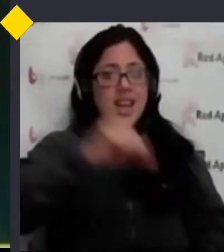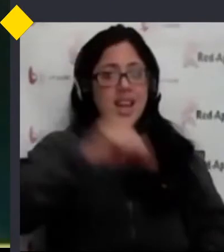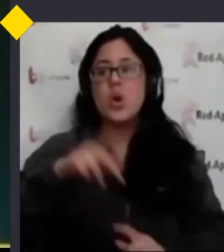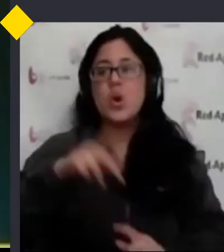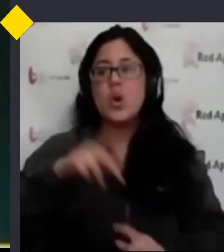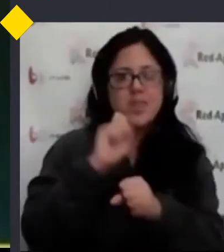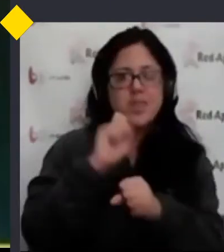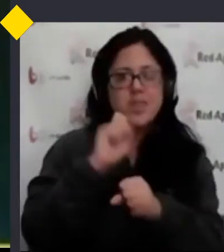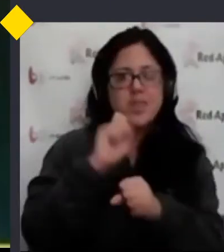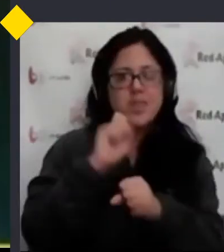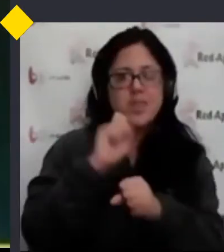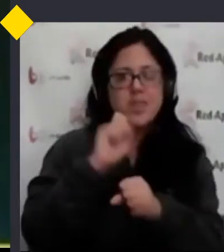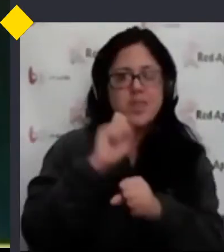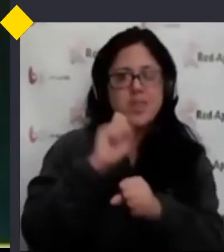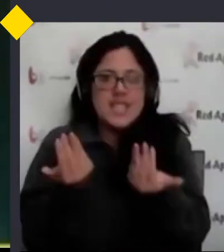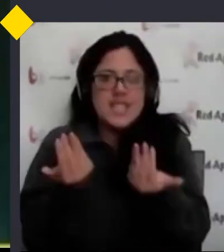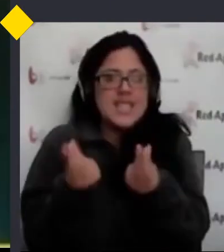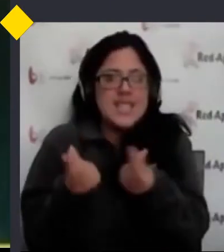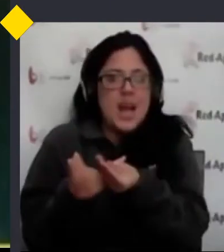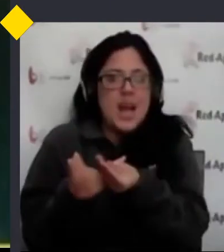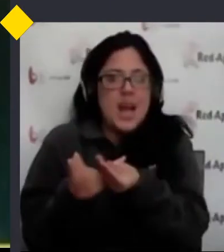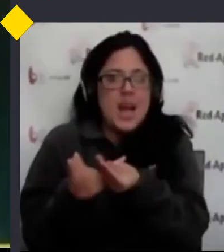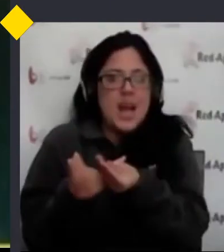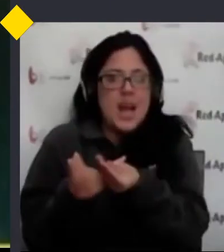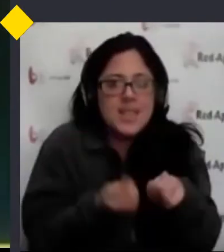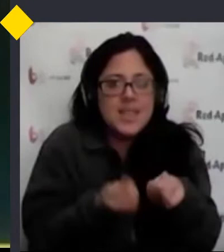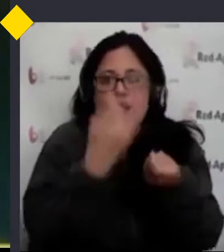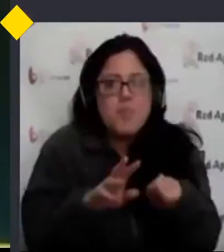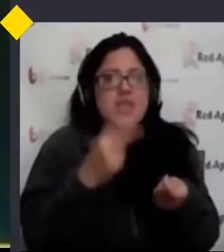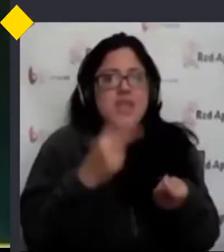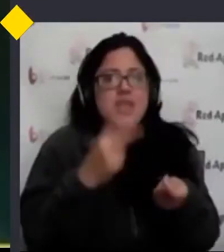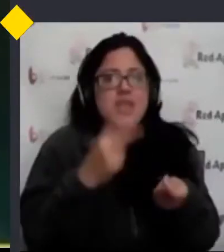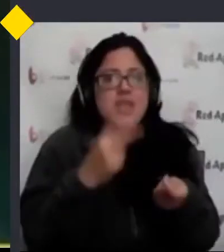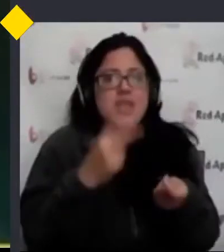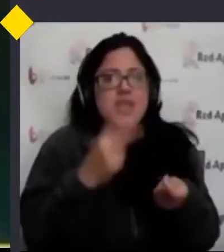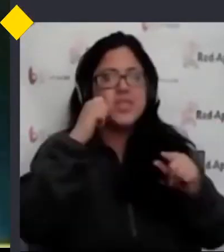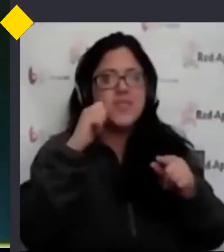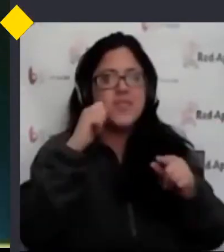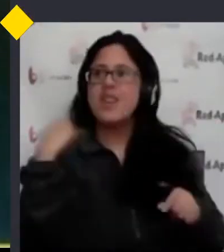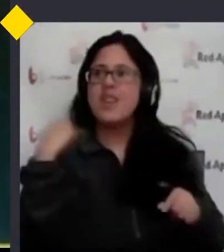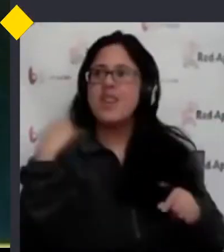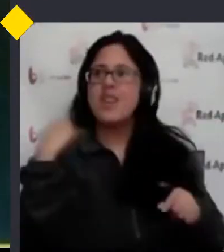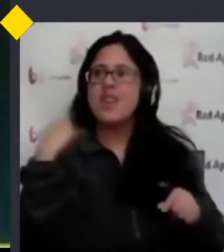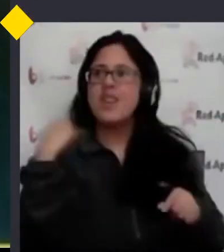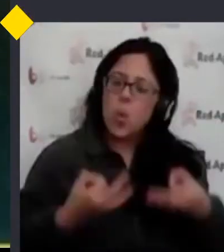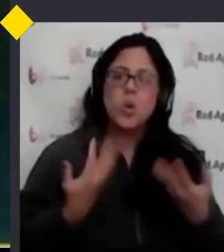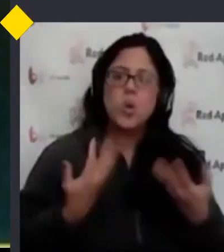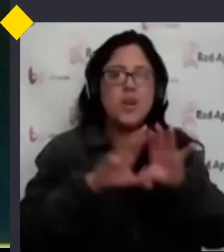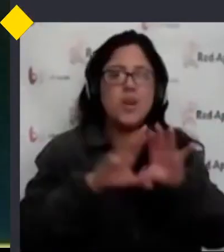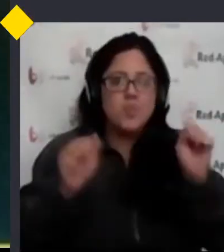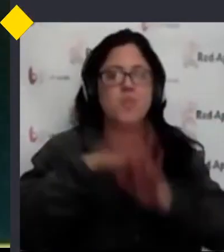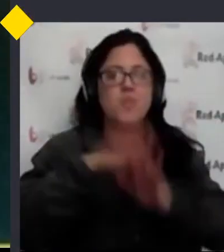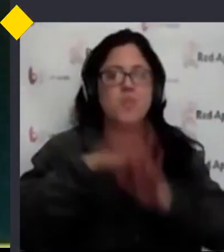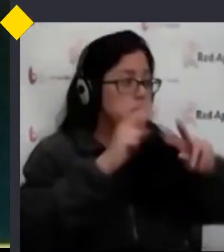y requiere 2 líneas, es algo que a nosotros nos asegura y nos hace comprometernos más. Hay estudios que muestran que